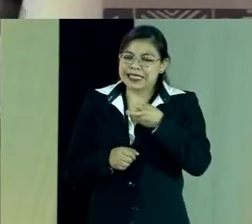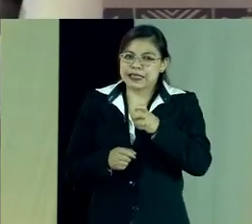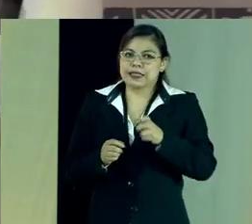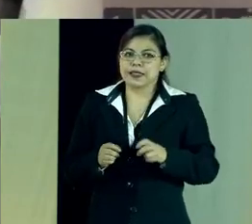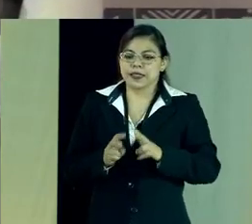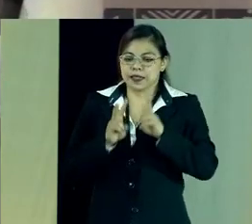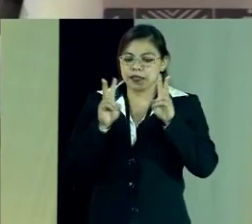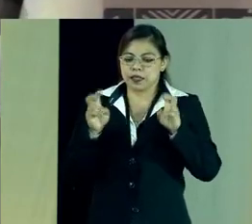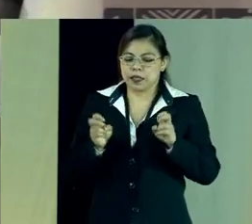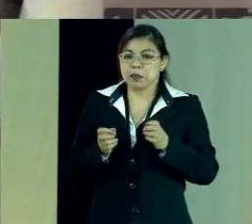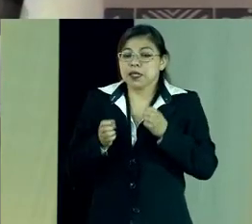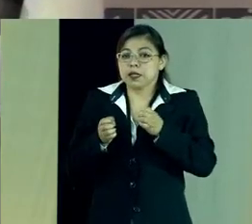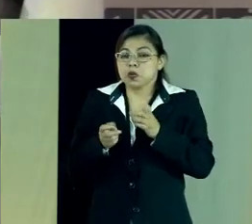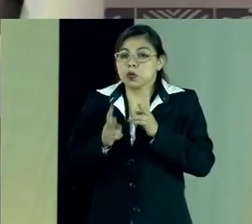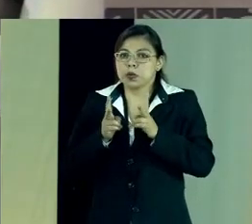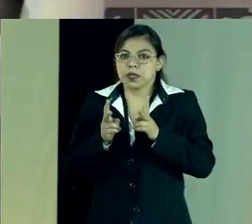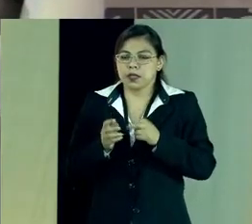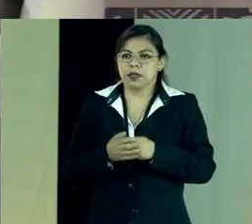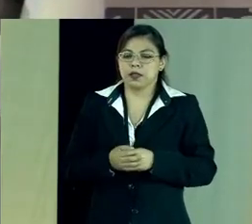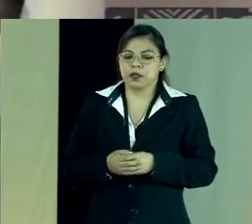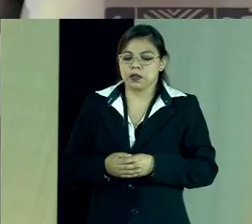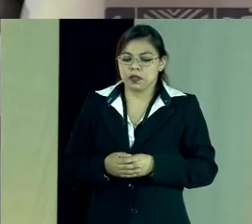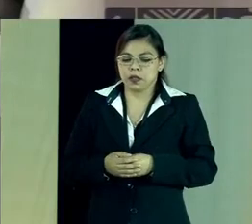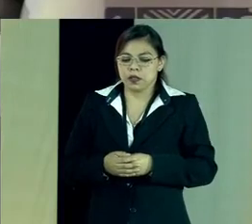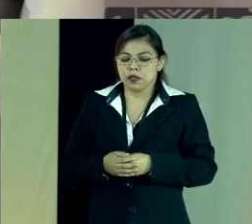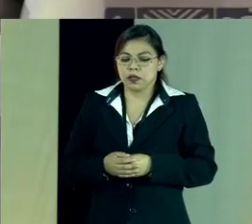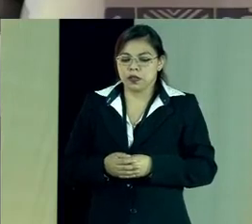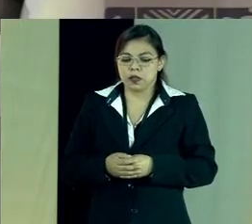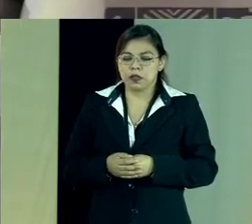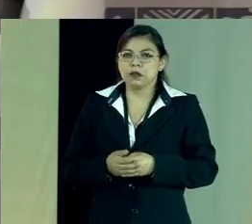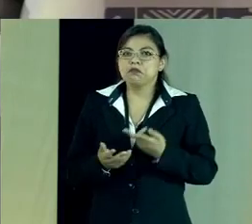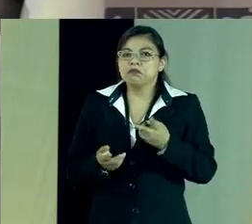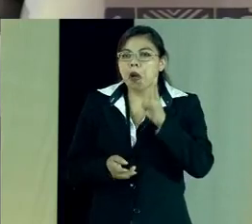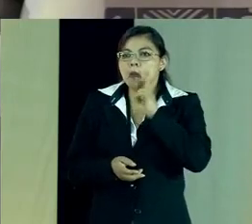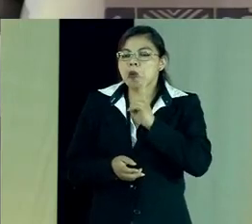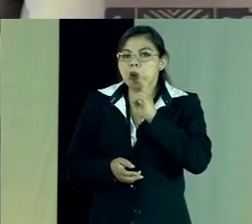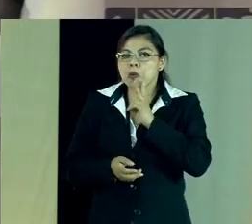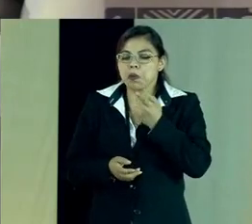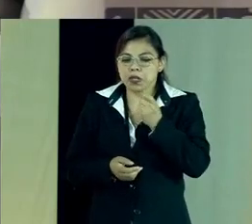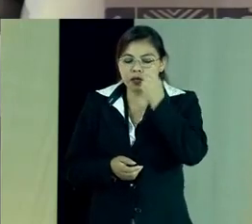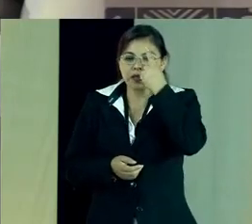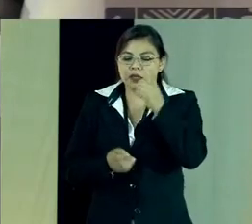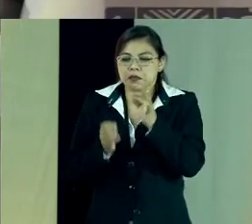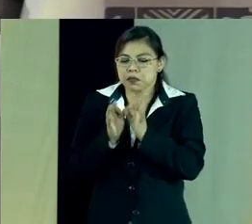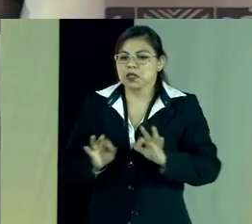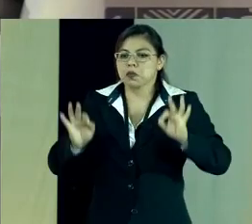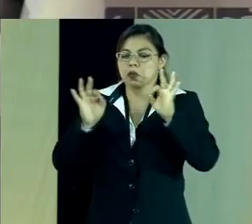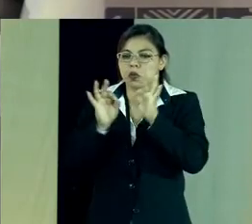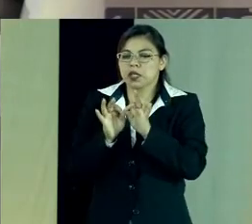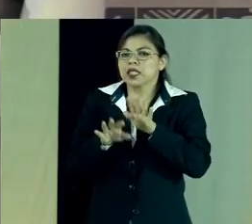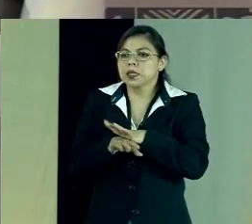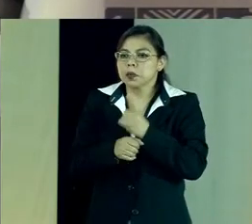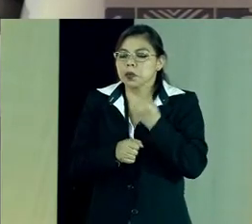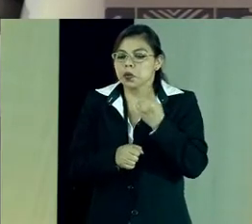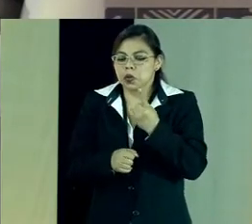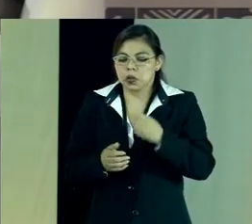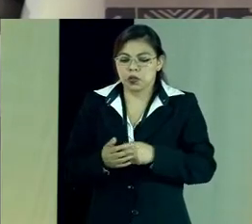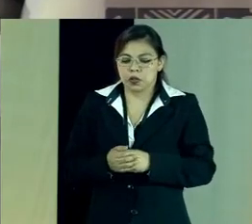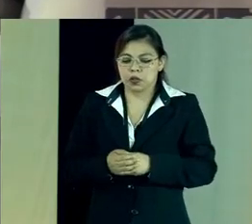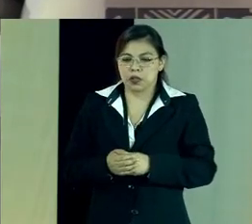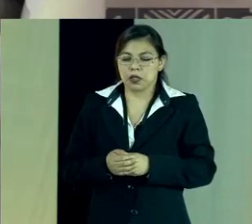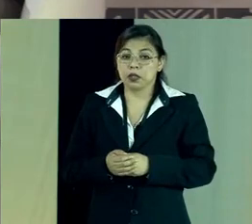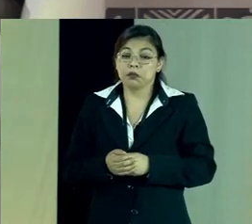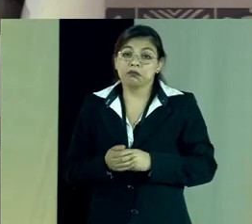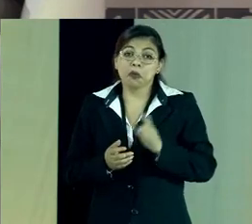que estamos hablando o irs es probablemente a un fondo lo más importante porque cuando